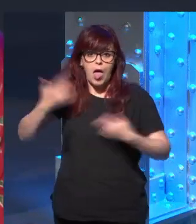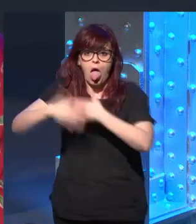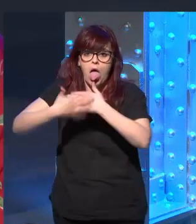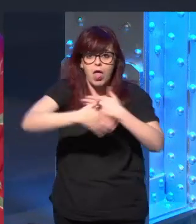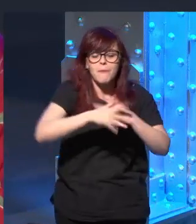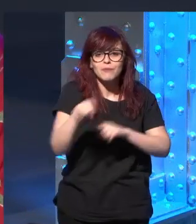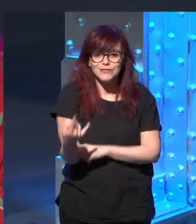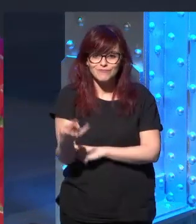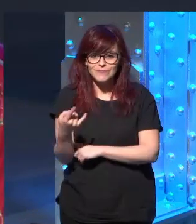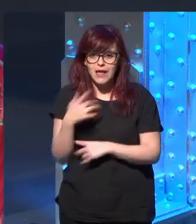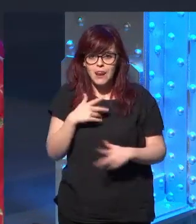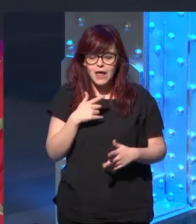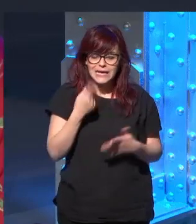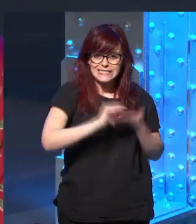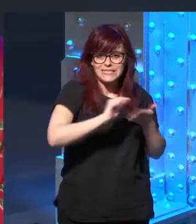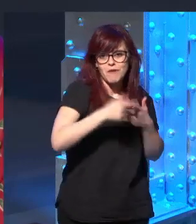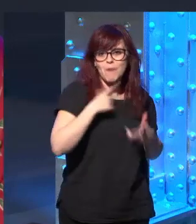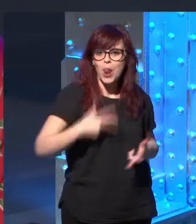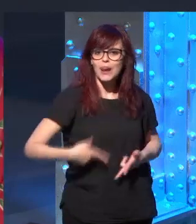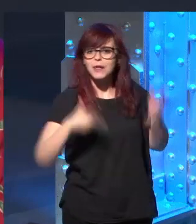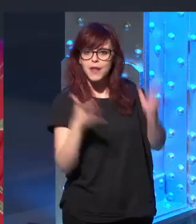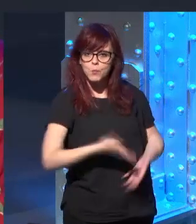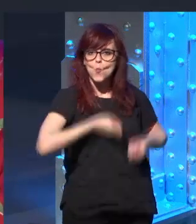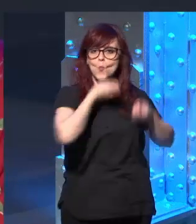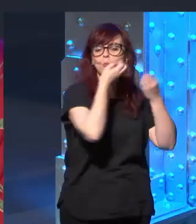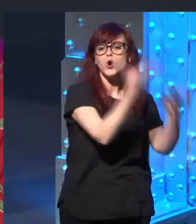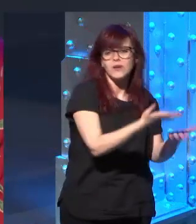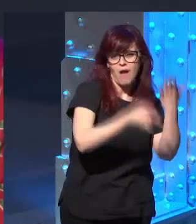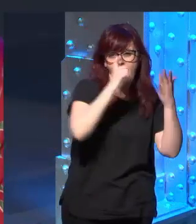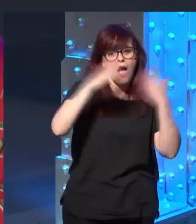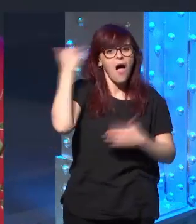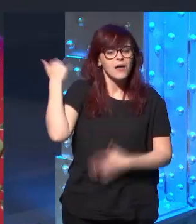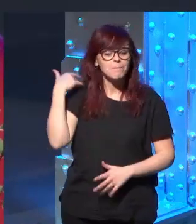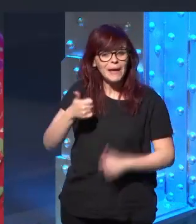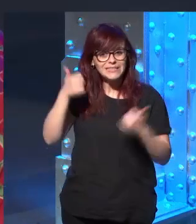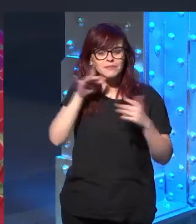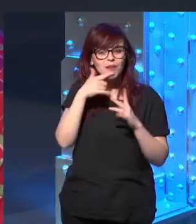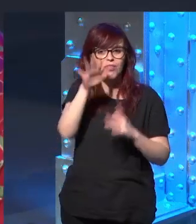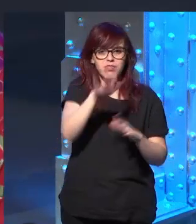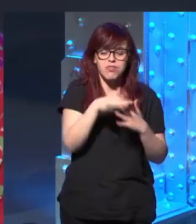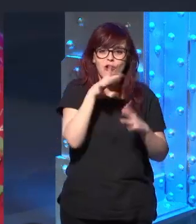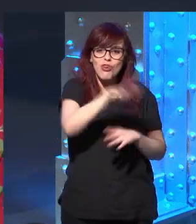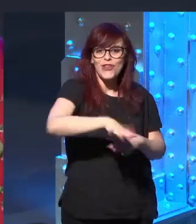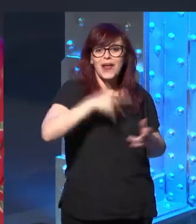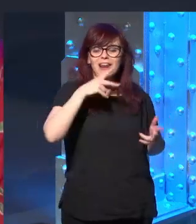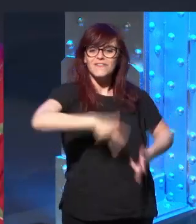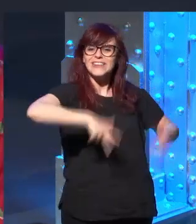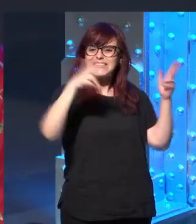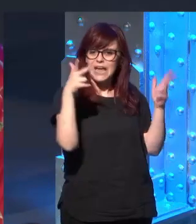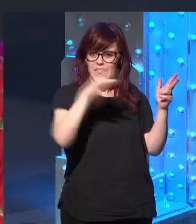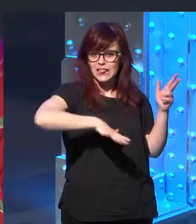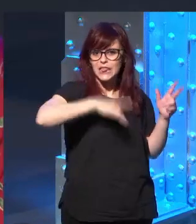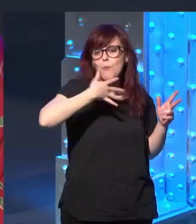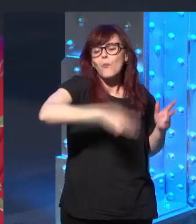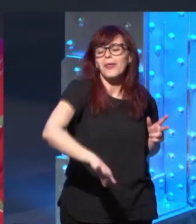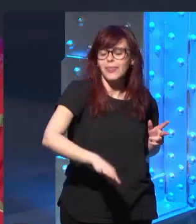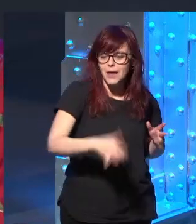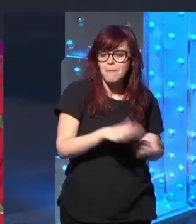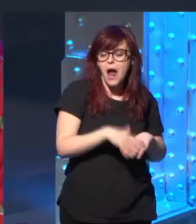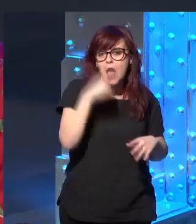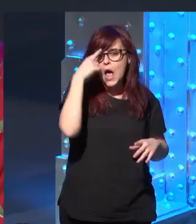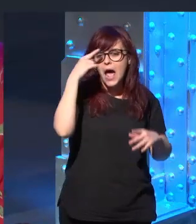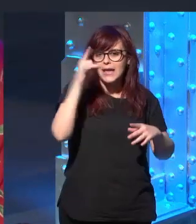que escribían todavía hoy, pero bueno, sobre todo en épocas pasadas, y era no solo el reducto de libertad, sino también el espacio posible